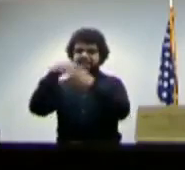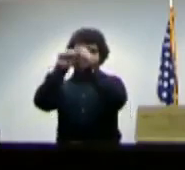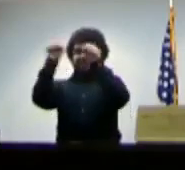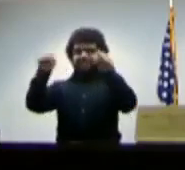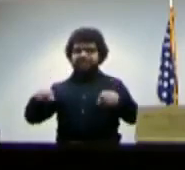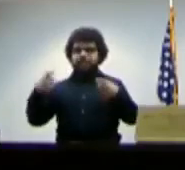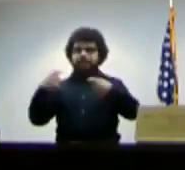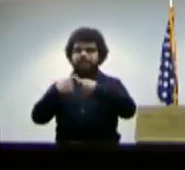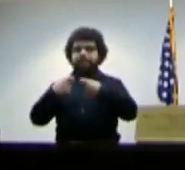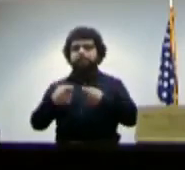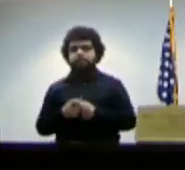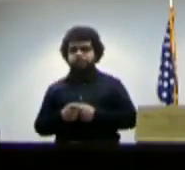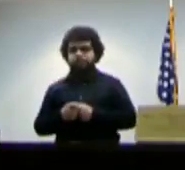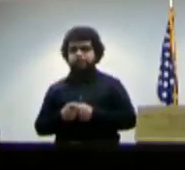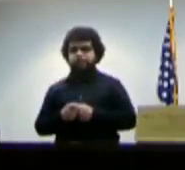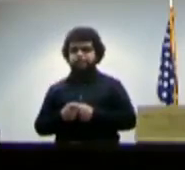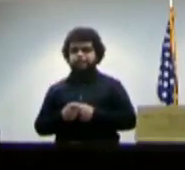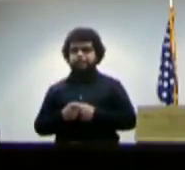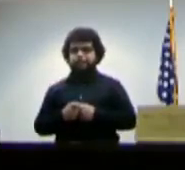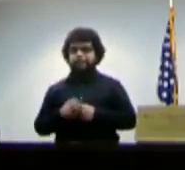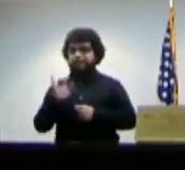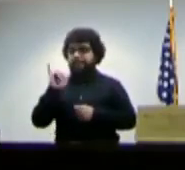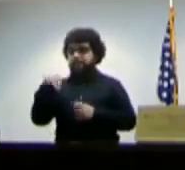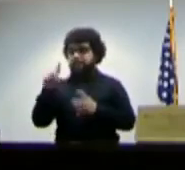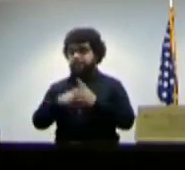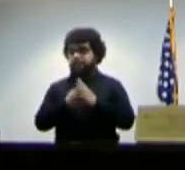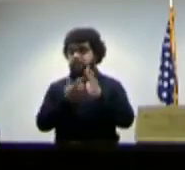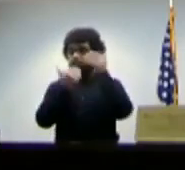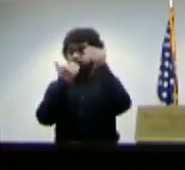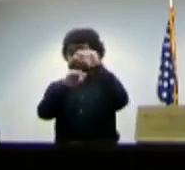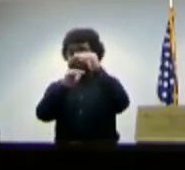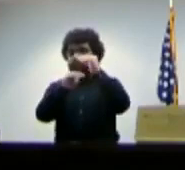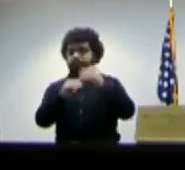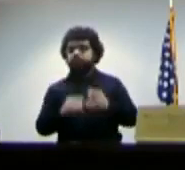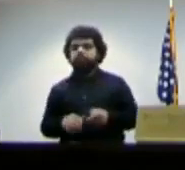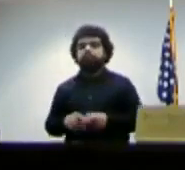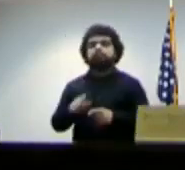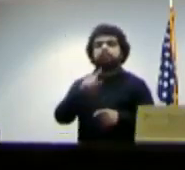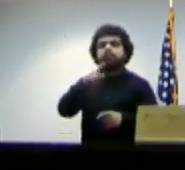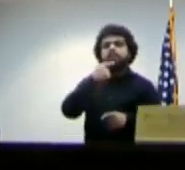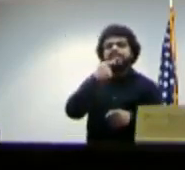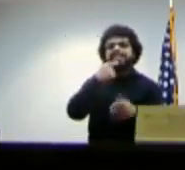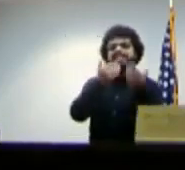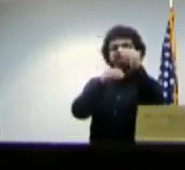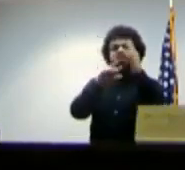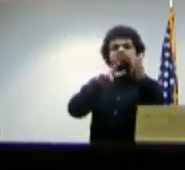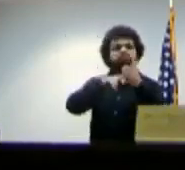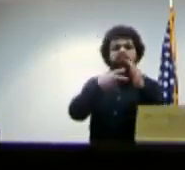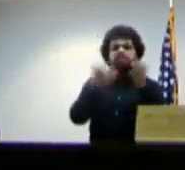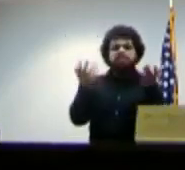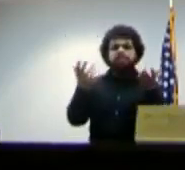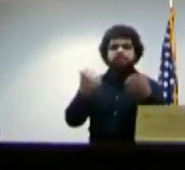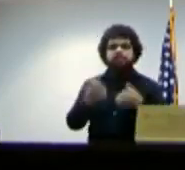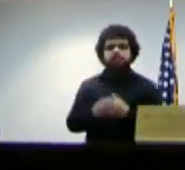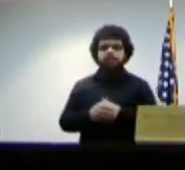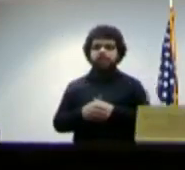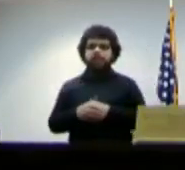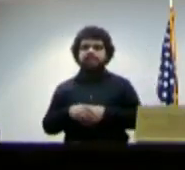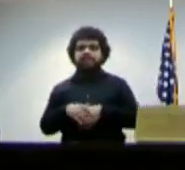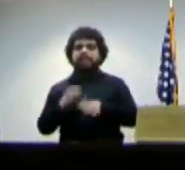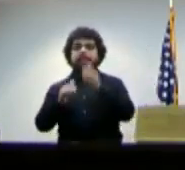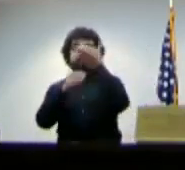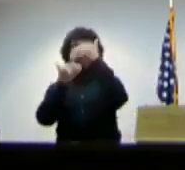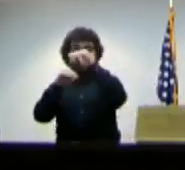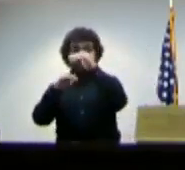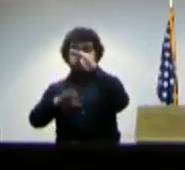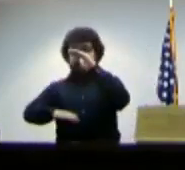Esa unidad inicialmente tuvo una limitación. Cuando dice limitación, ¿a qué se refiere? Limitación en la capacidad de generar